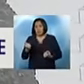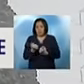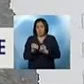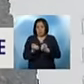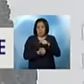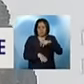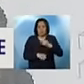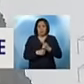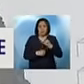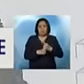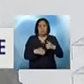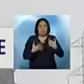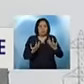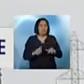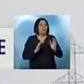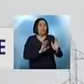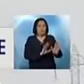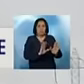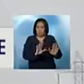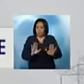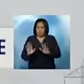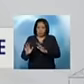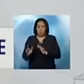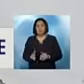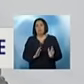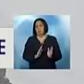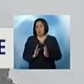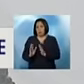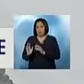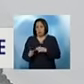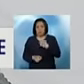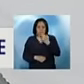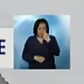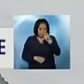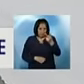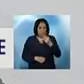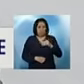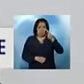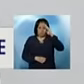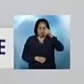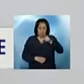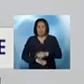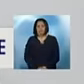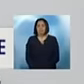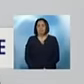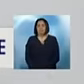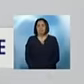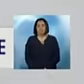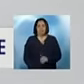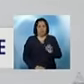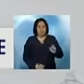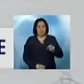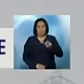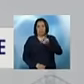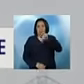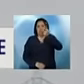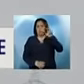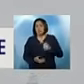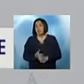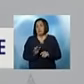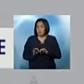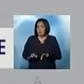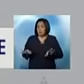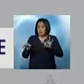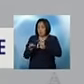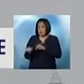de poder recuperar el orden. Eso sobre todo. Ahí vemos a los policías que es están importante, ya en la parte Diana, alta, mencionar además